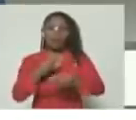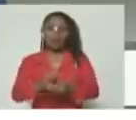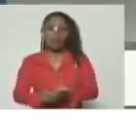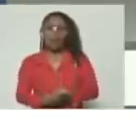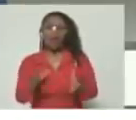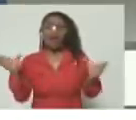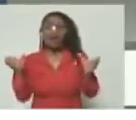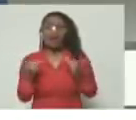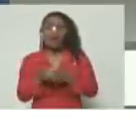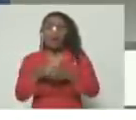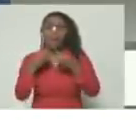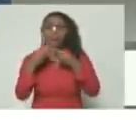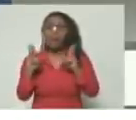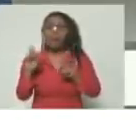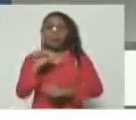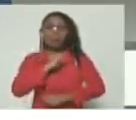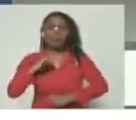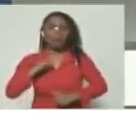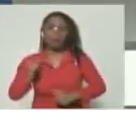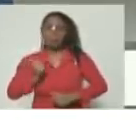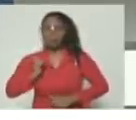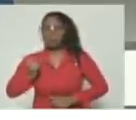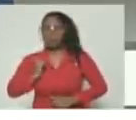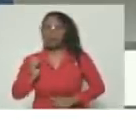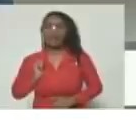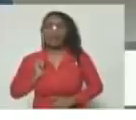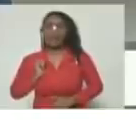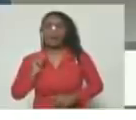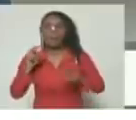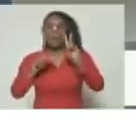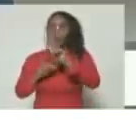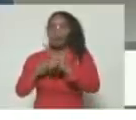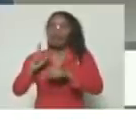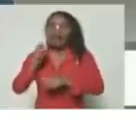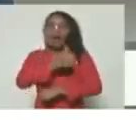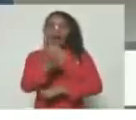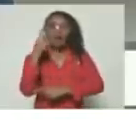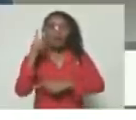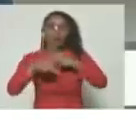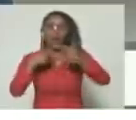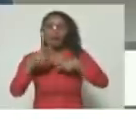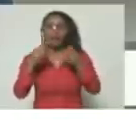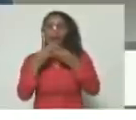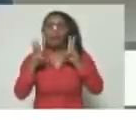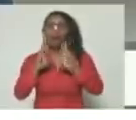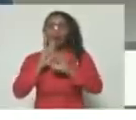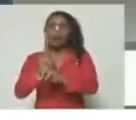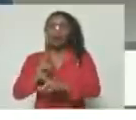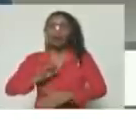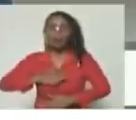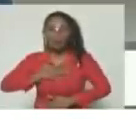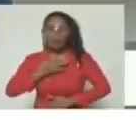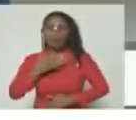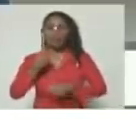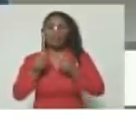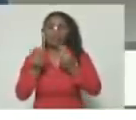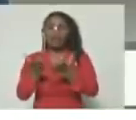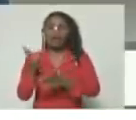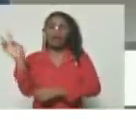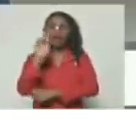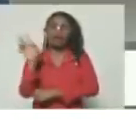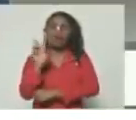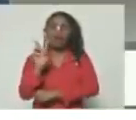sesión pública, como quieran, o privada, para ver cada una de esas políticas públicas y las respuestas que le podemos dar a los